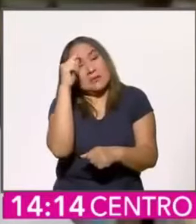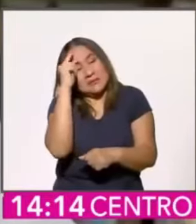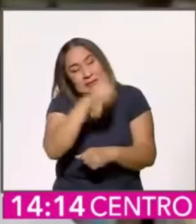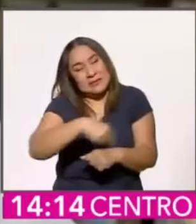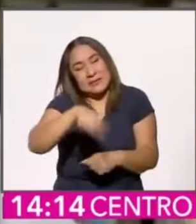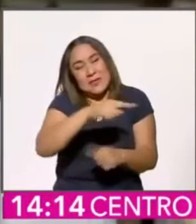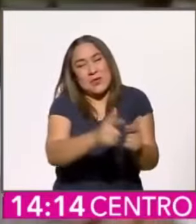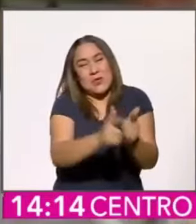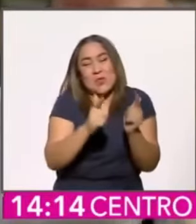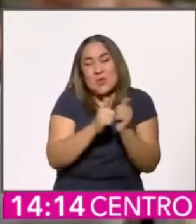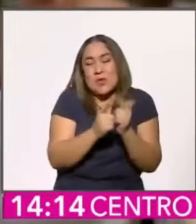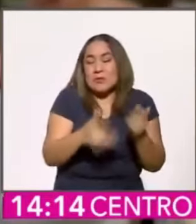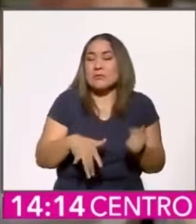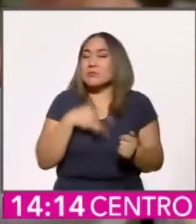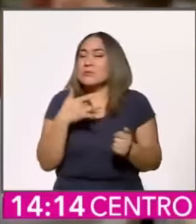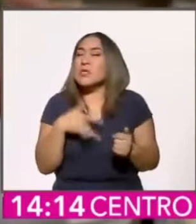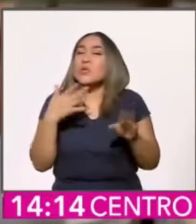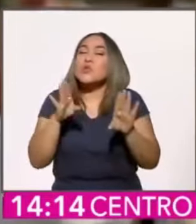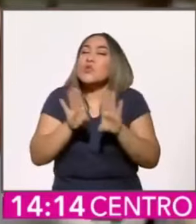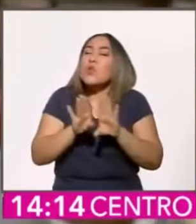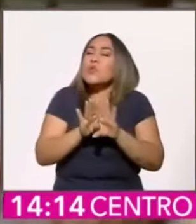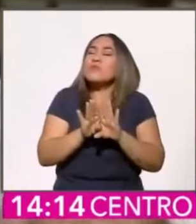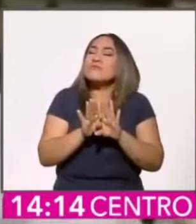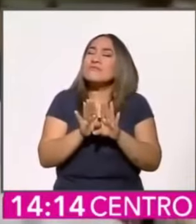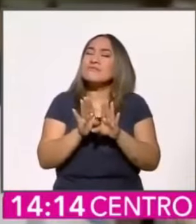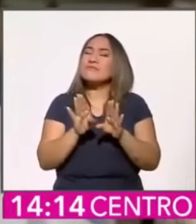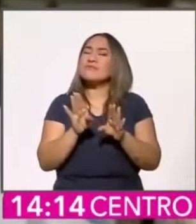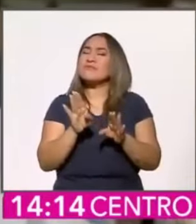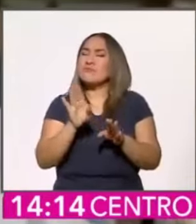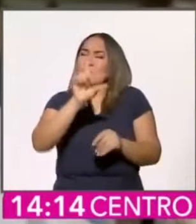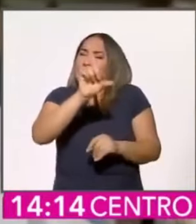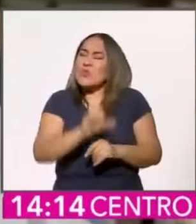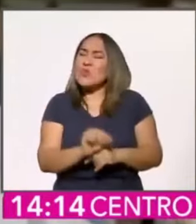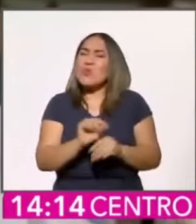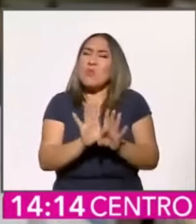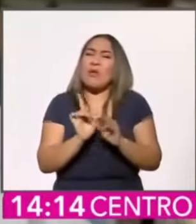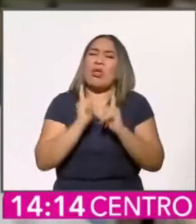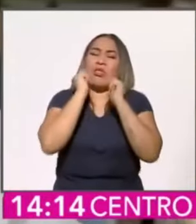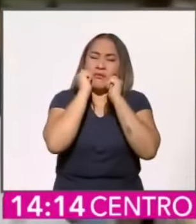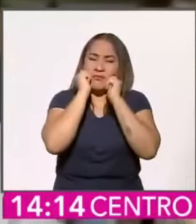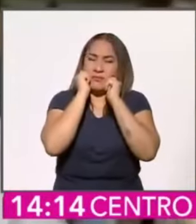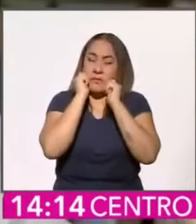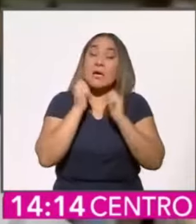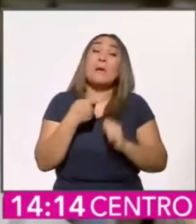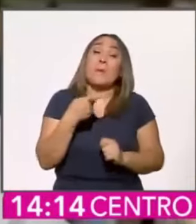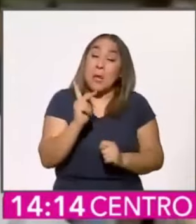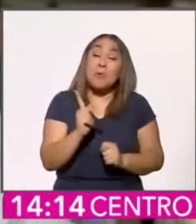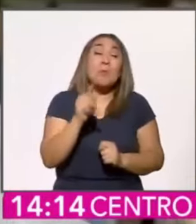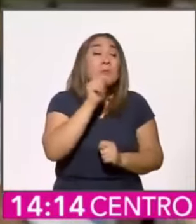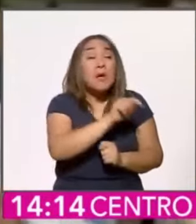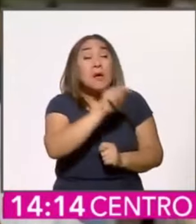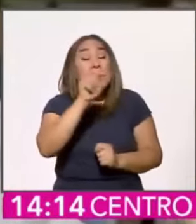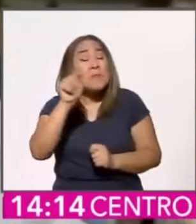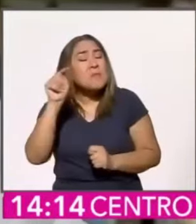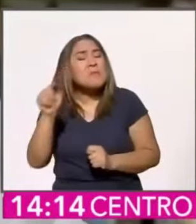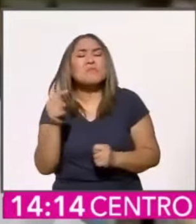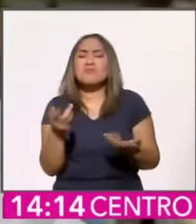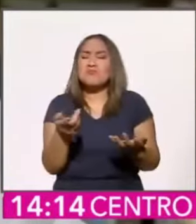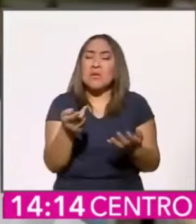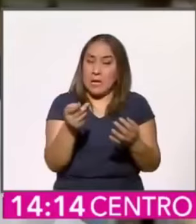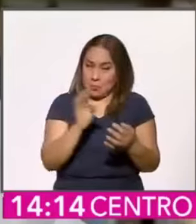opositores comportarse como los fanáticos más lerdos y vulgares. Y pese a todo esto, ni una